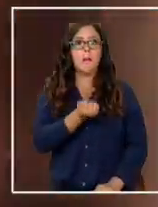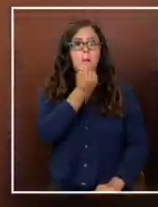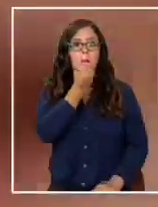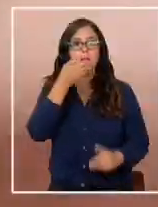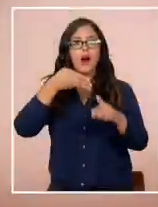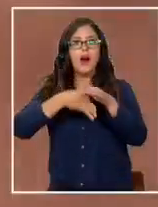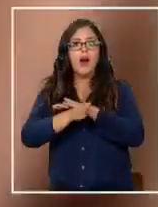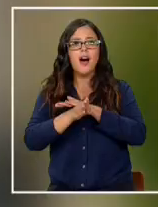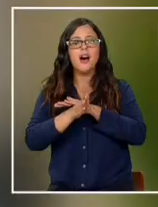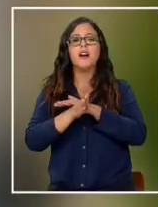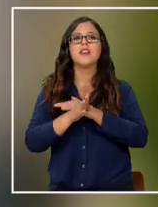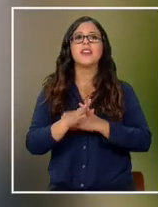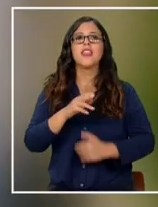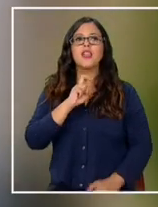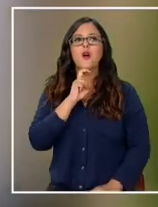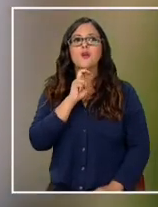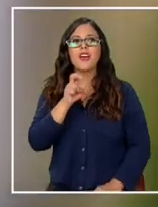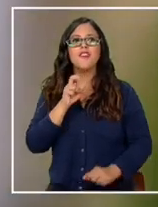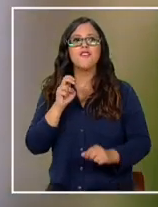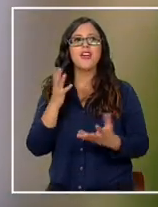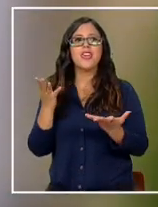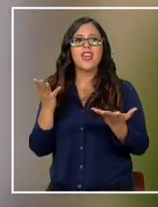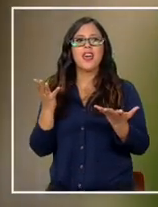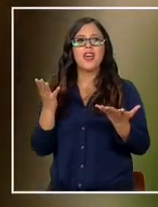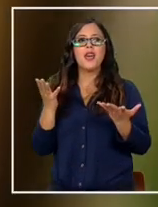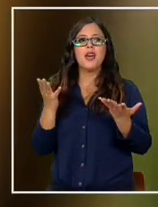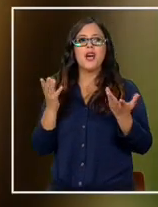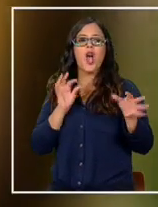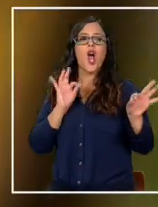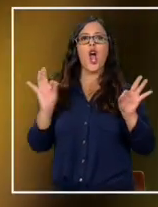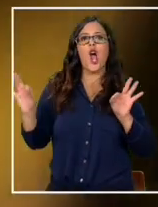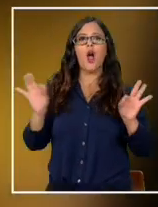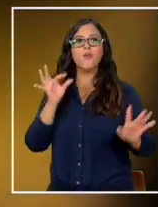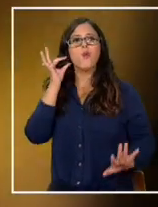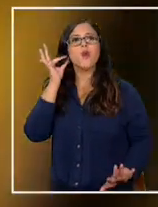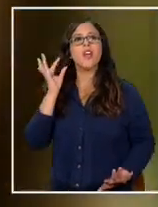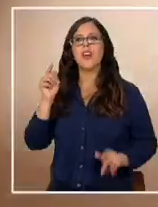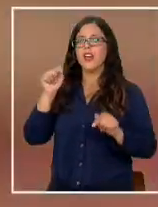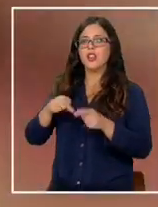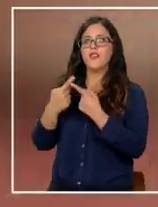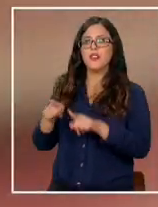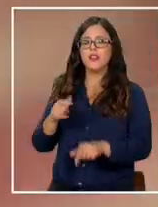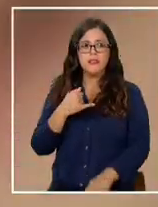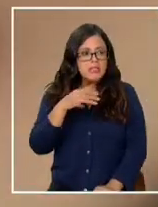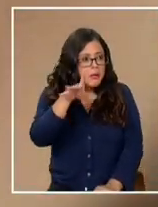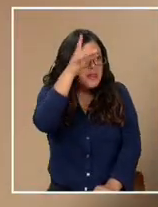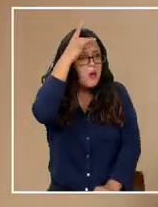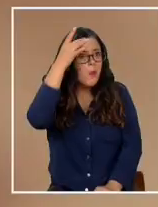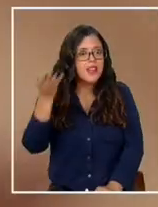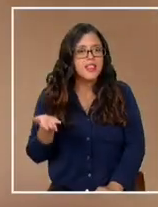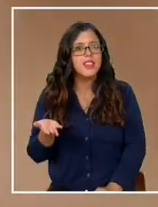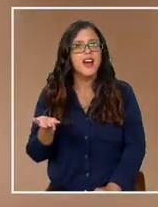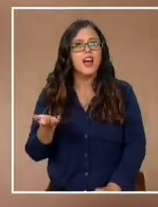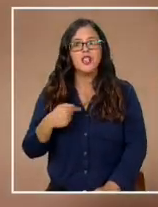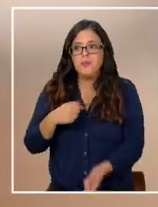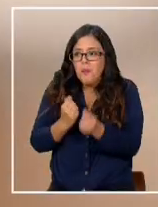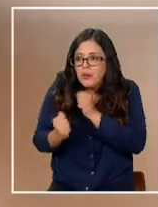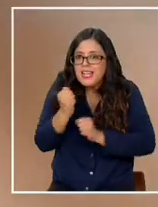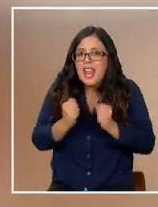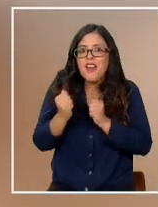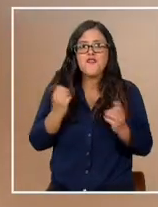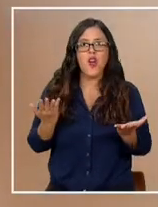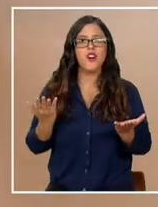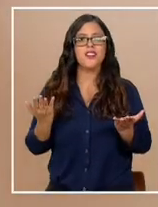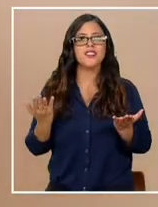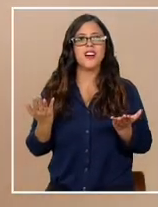un café con piernas. Pero este café es un poco diferente. Me di cuenta, me trabé todo, sí. Me puse nerviosa. Es